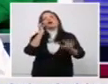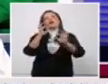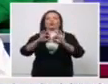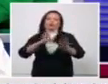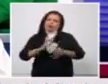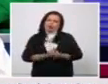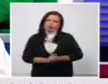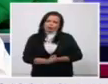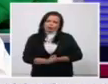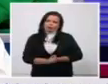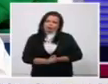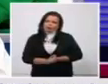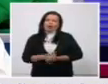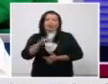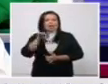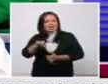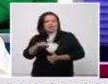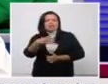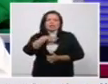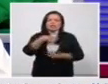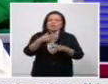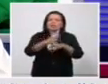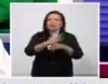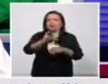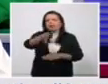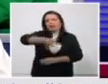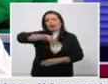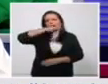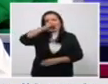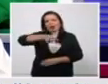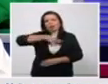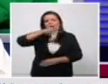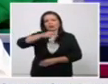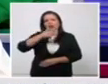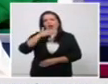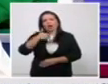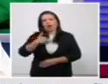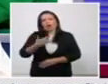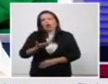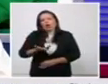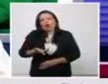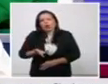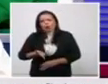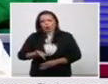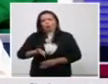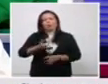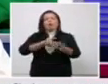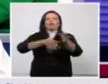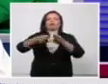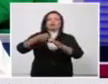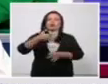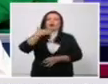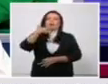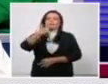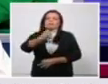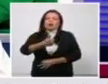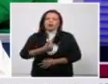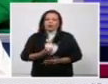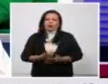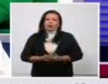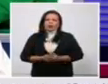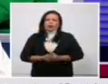algunas precisiones en cuanto a que una mascarilla anudada puede bloquear el escape del 63% de